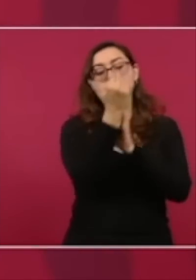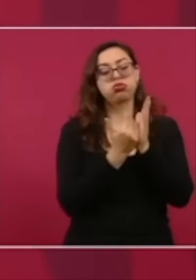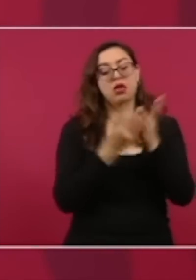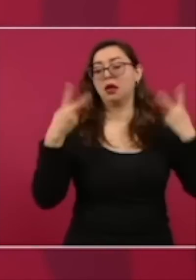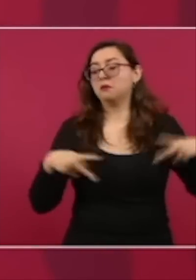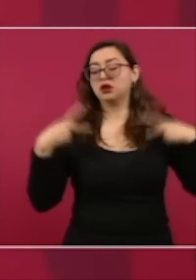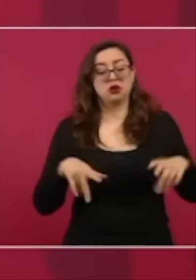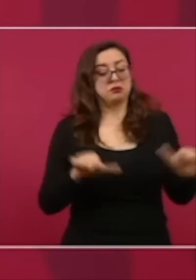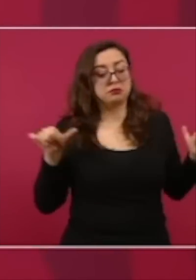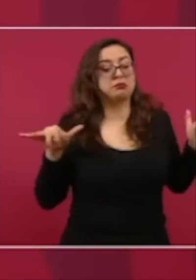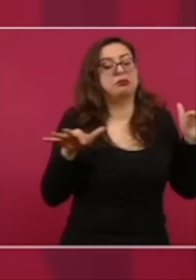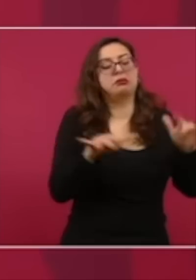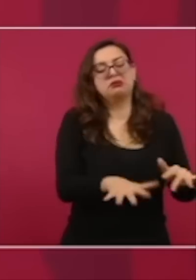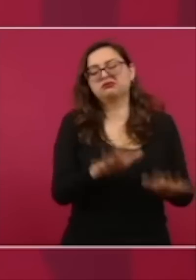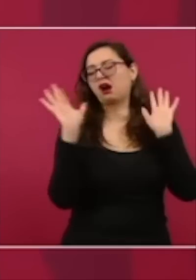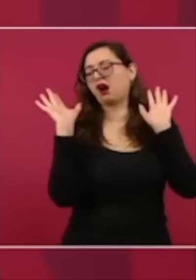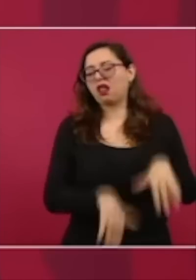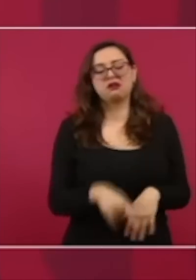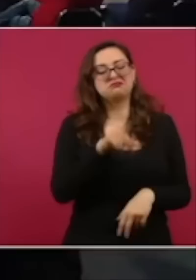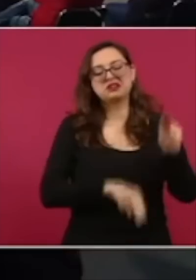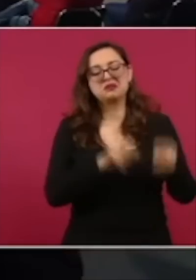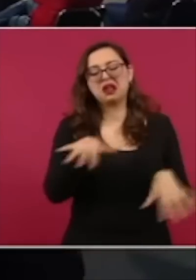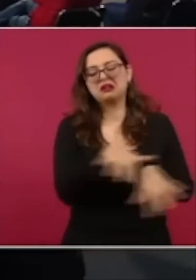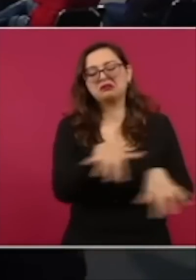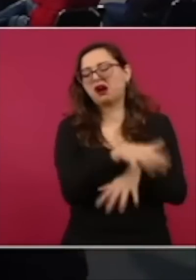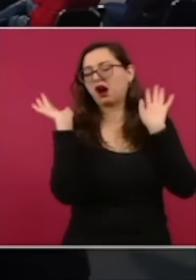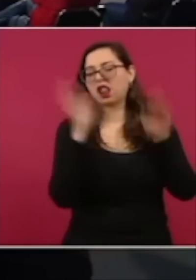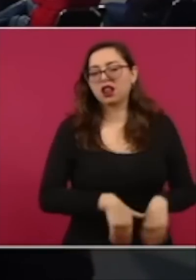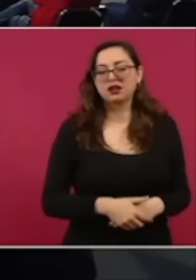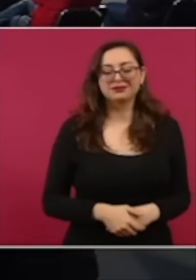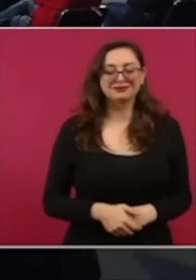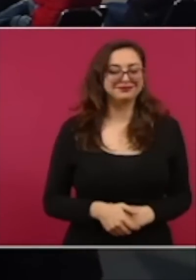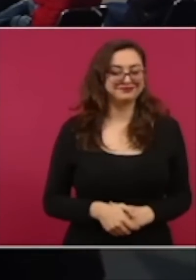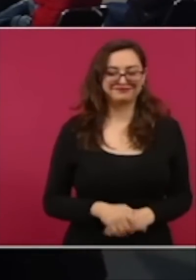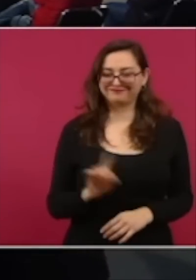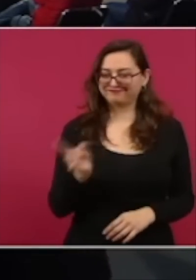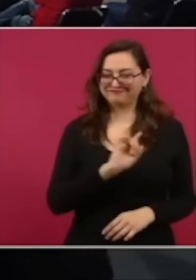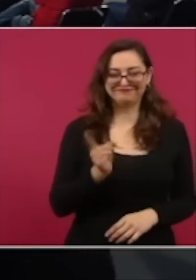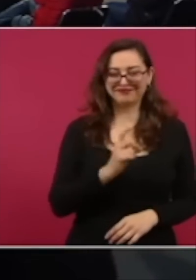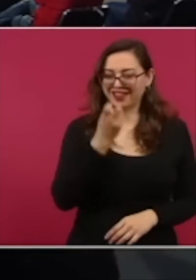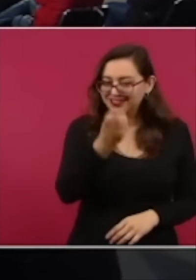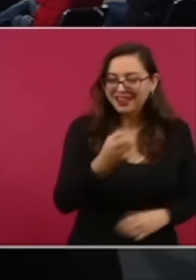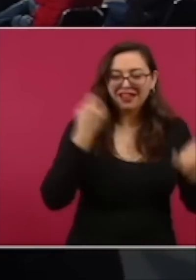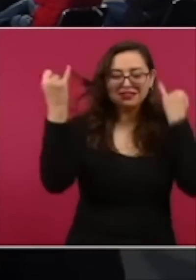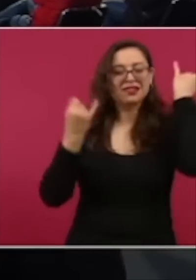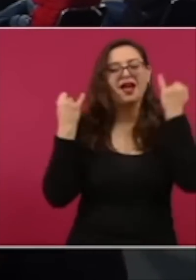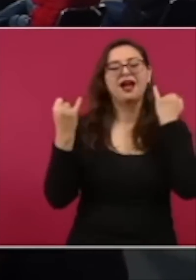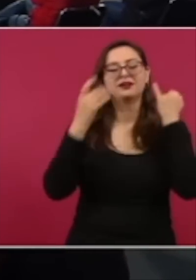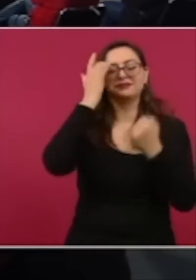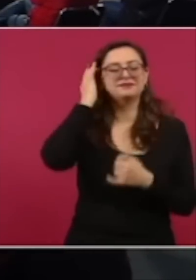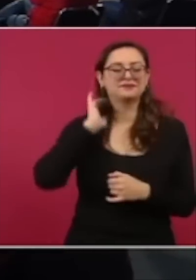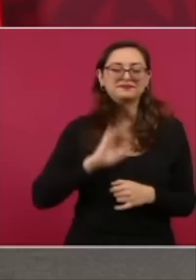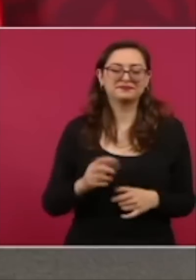eso es relativo, porque no lleva mucho tiempo. En tres años